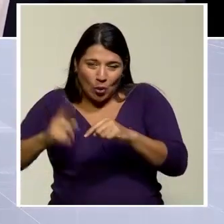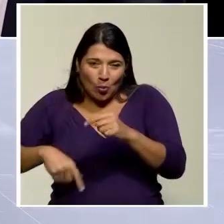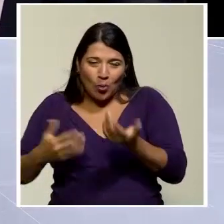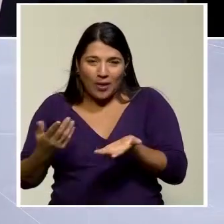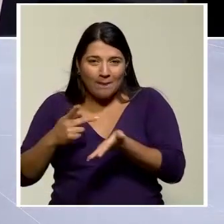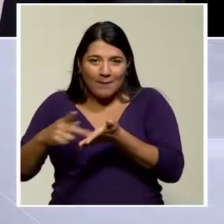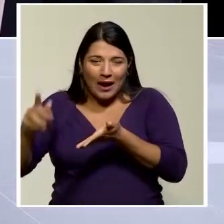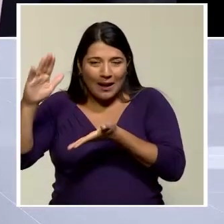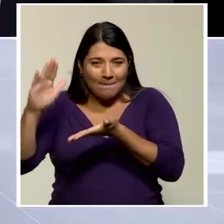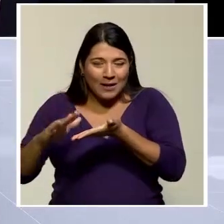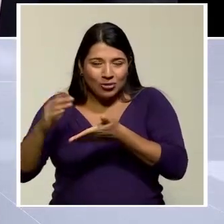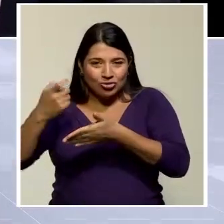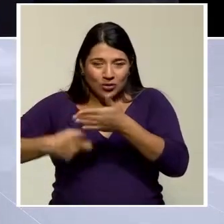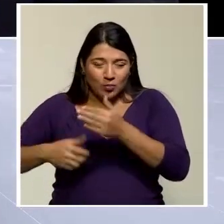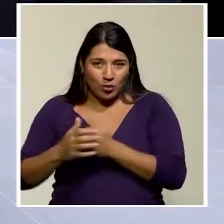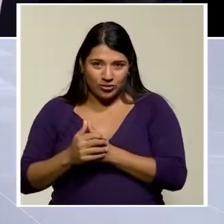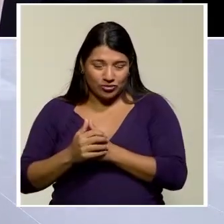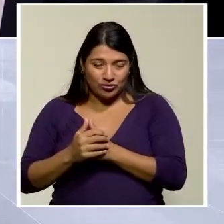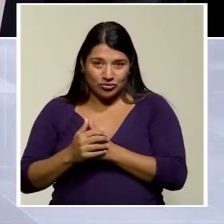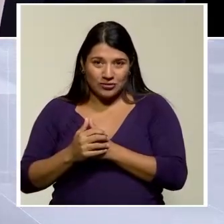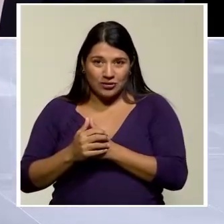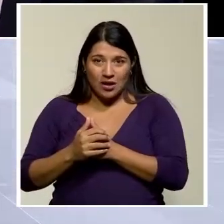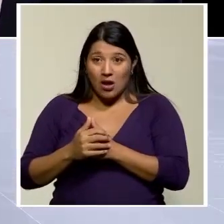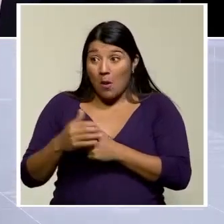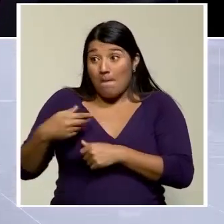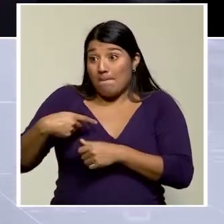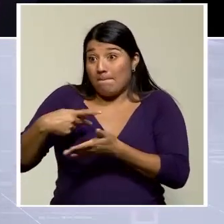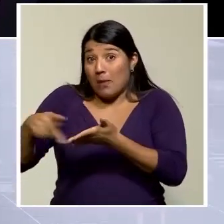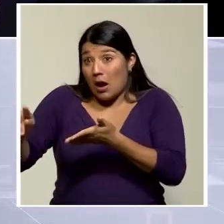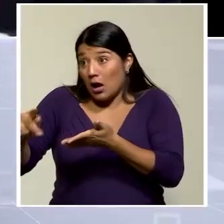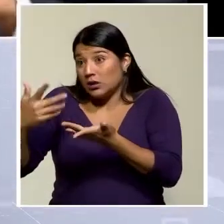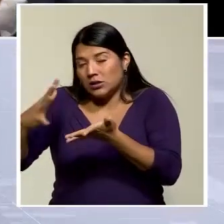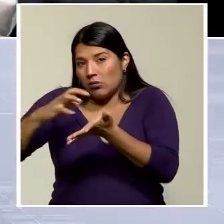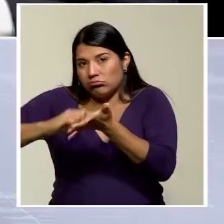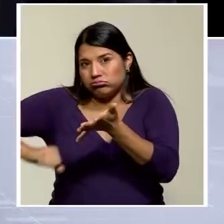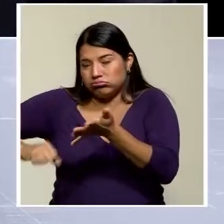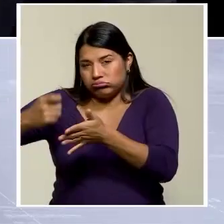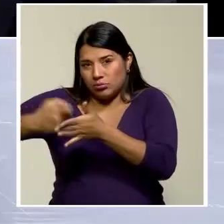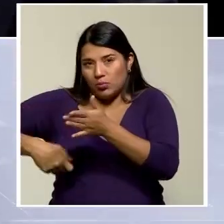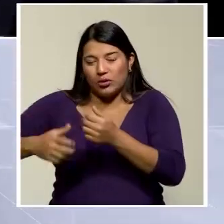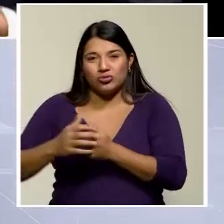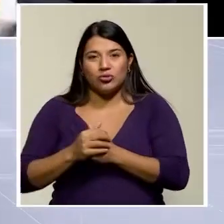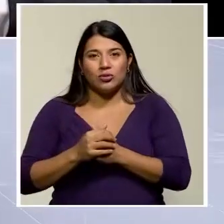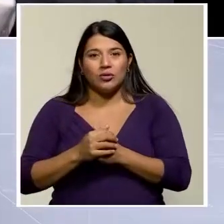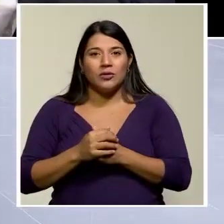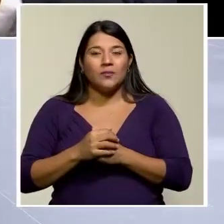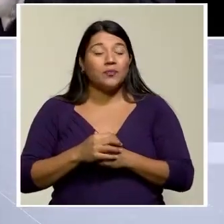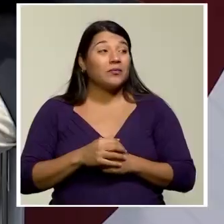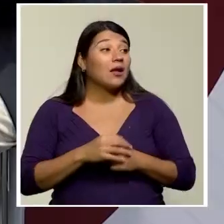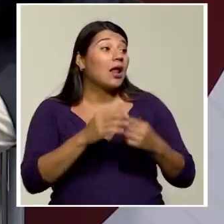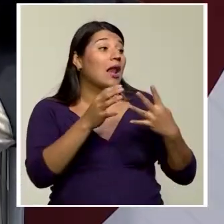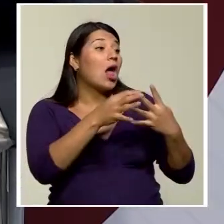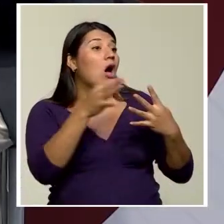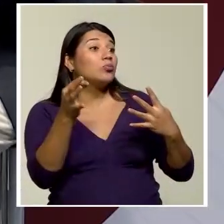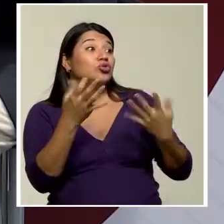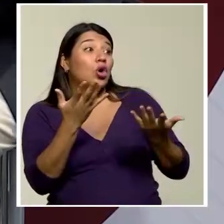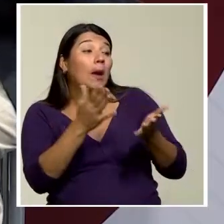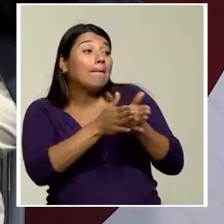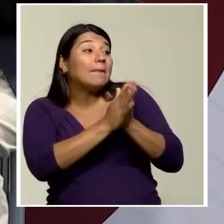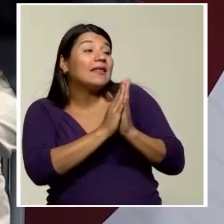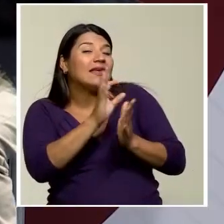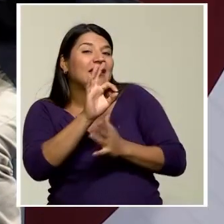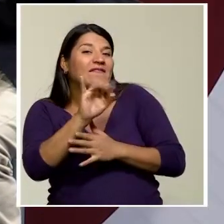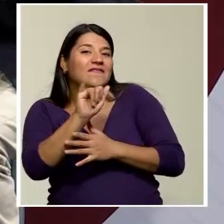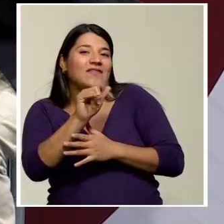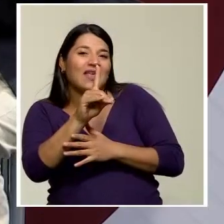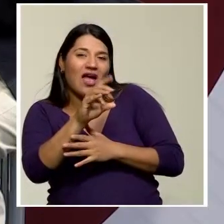rebajan automáticamente, ni siquiera ve esa plata. Pero hay unos que sí tienen la cómo offshore evadir. Es el fiado. La offshore es el fiado. El fiado, esa sería